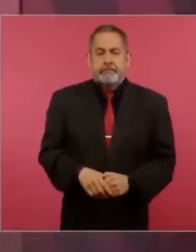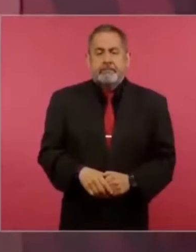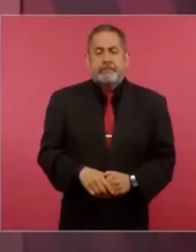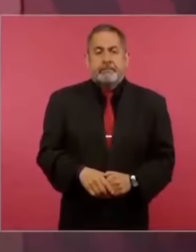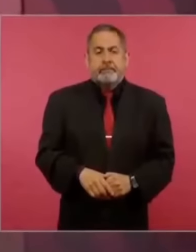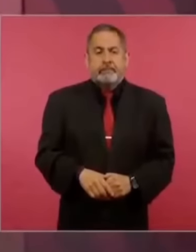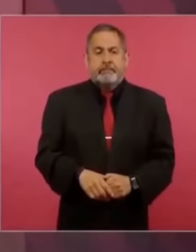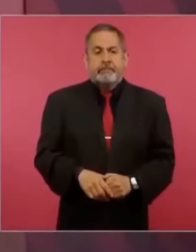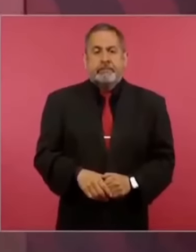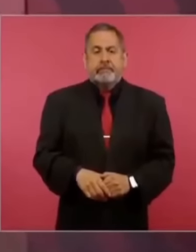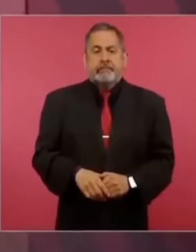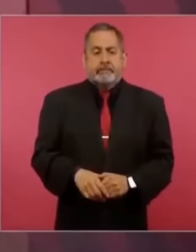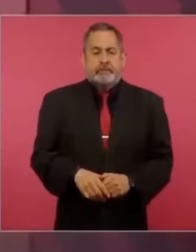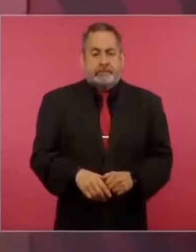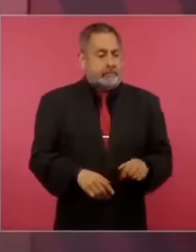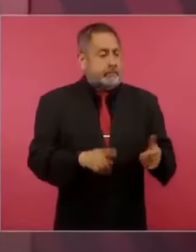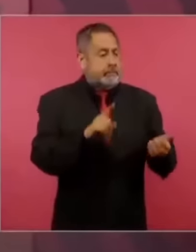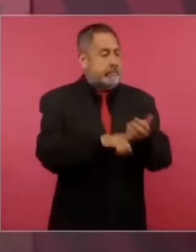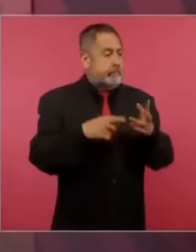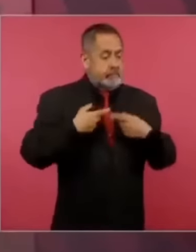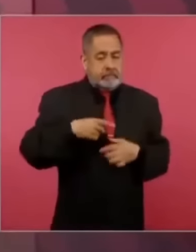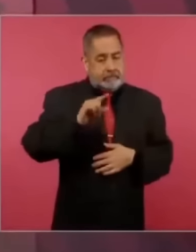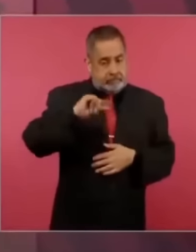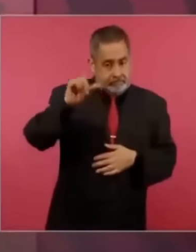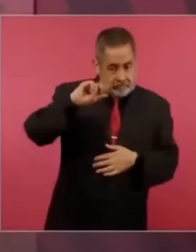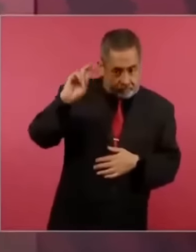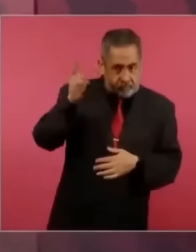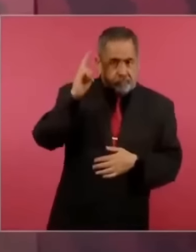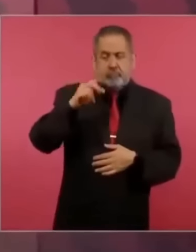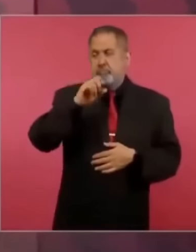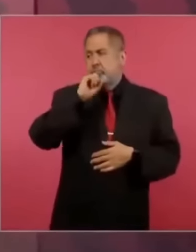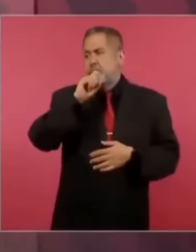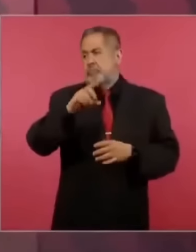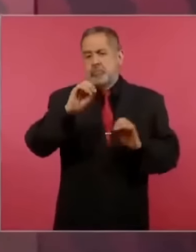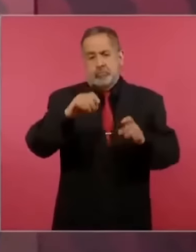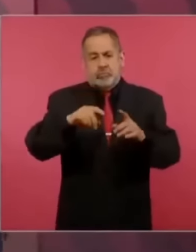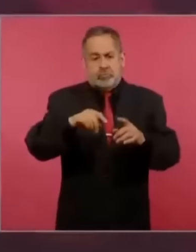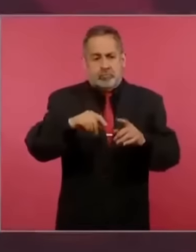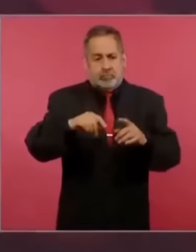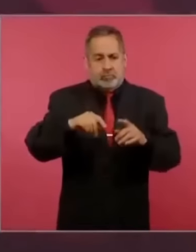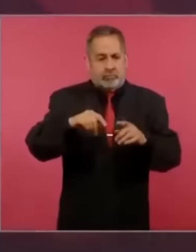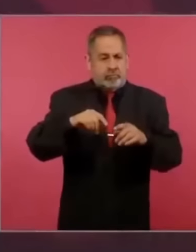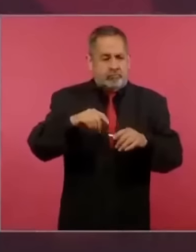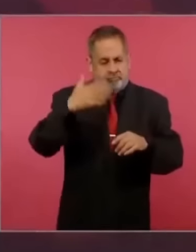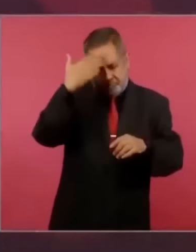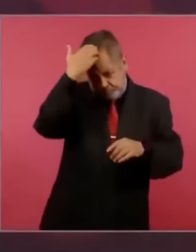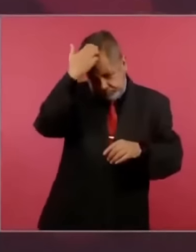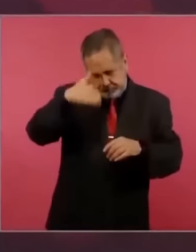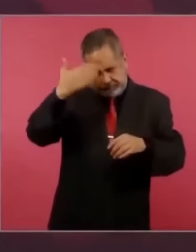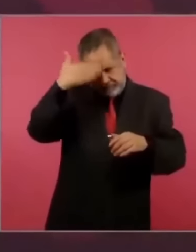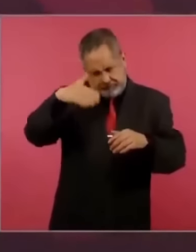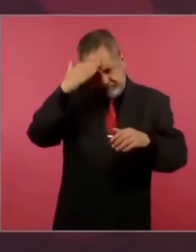gente en la academia y desde luego en el mundo de las